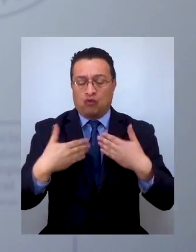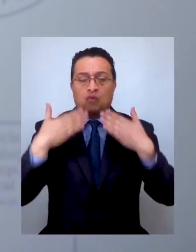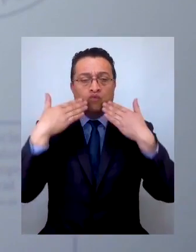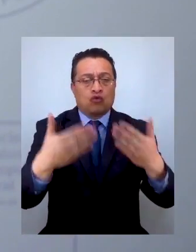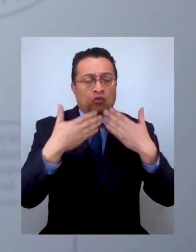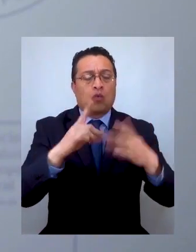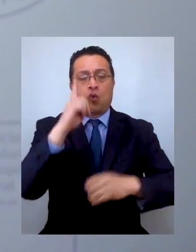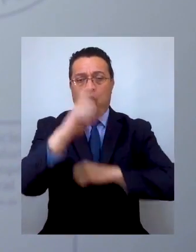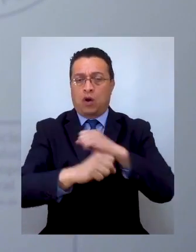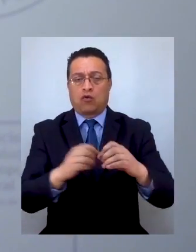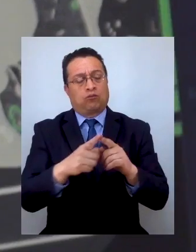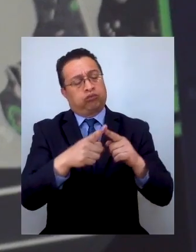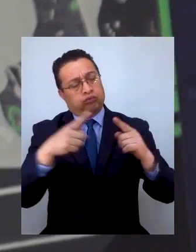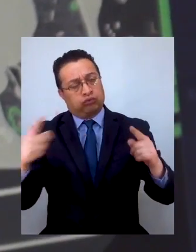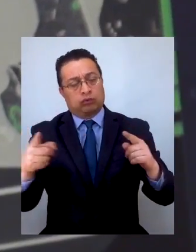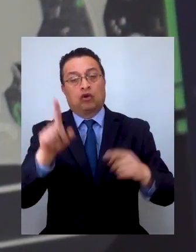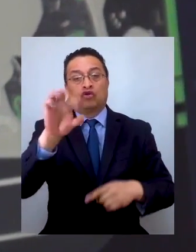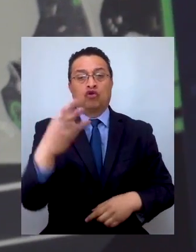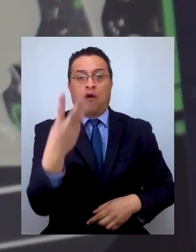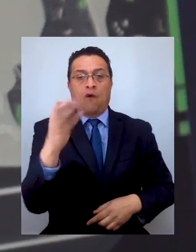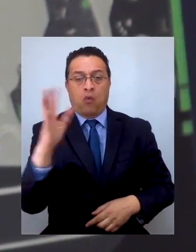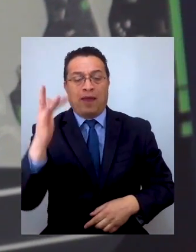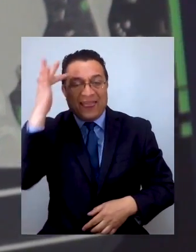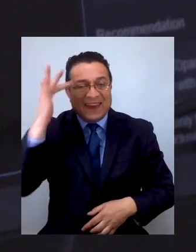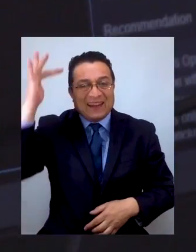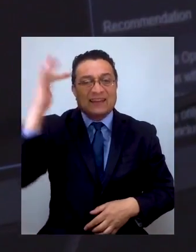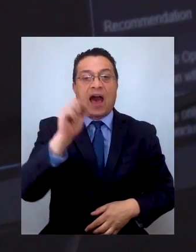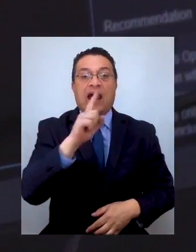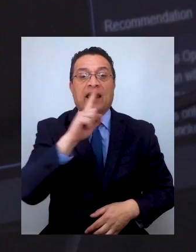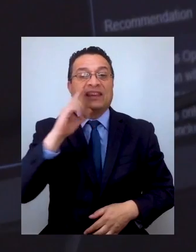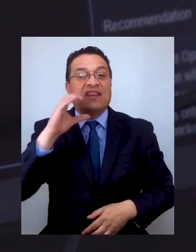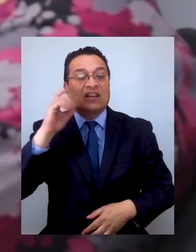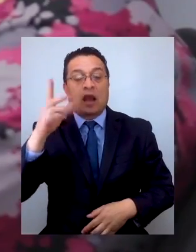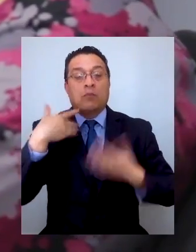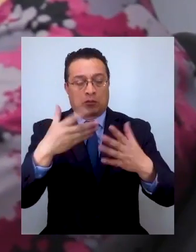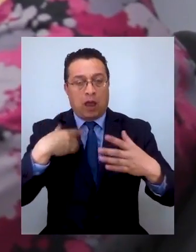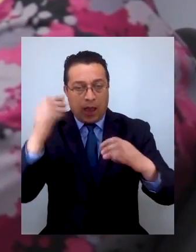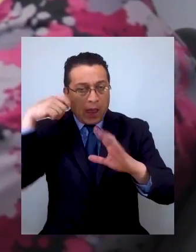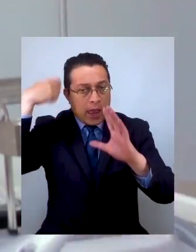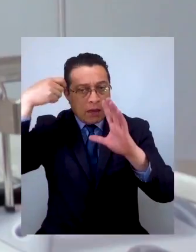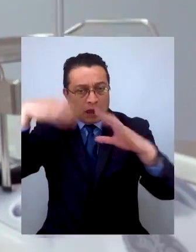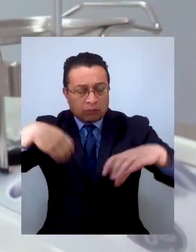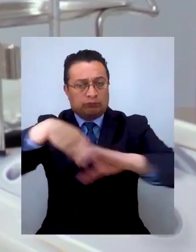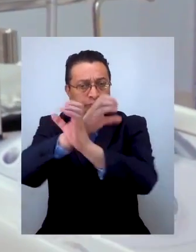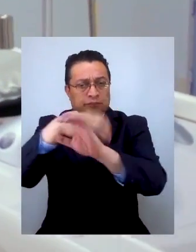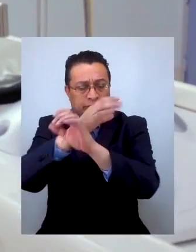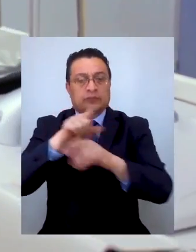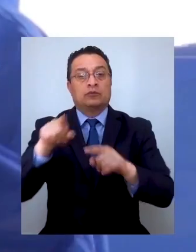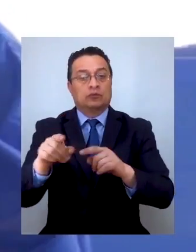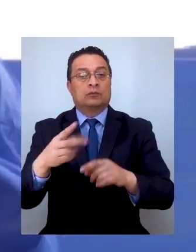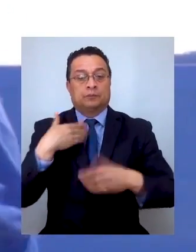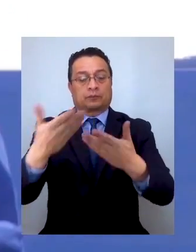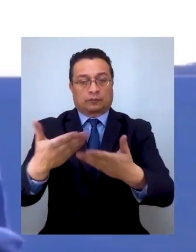entregando diversas donaciones a lo largo del año, como el software de inteligencia artificial para la transmisión de imágenes desde